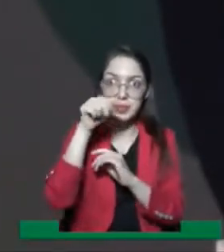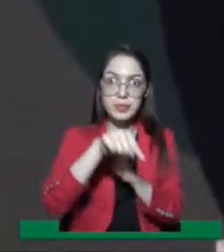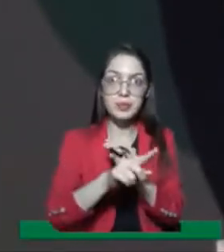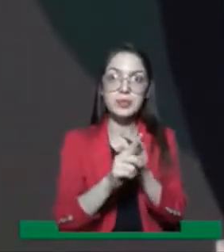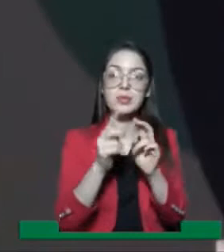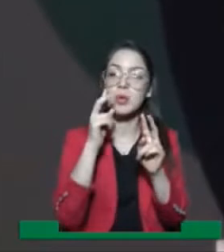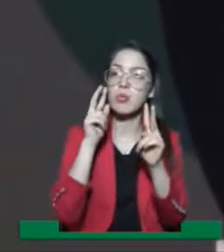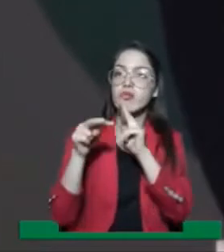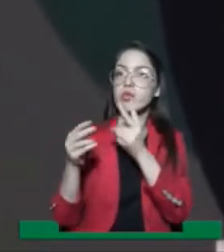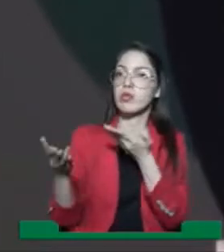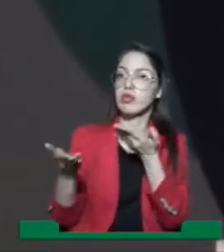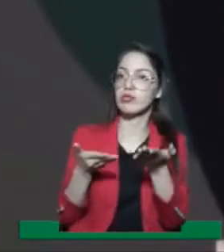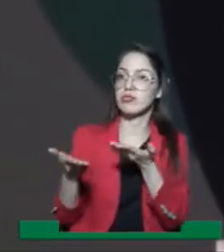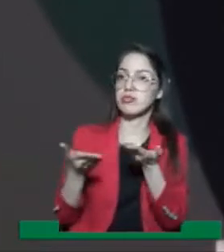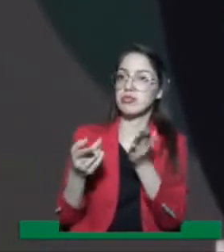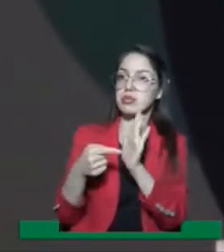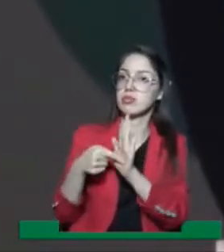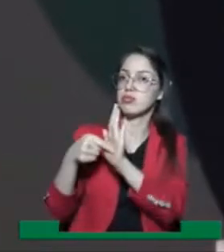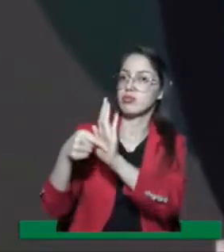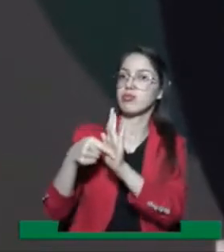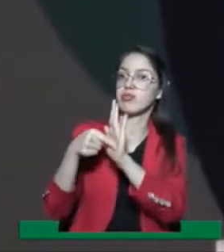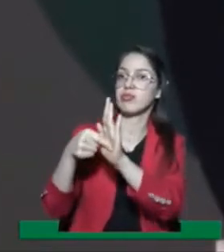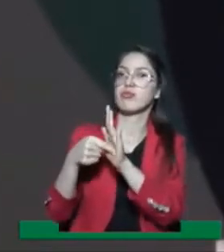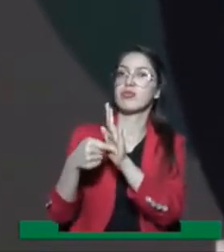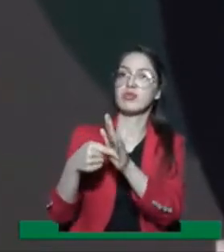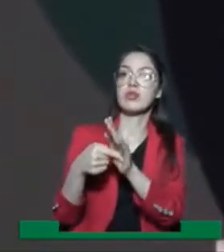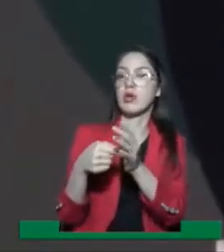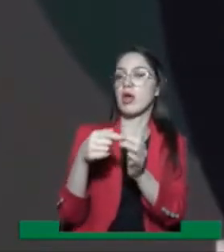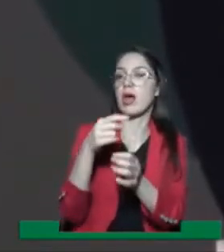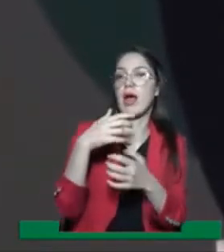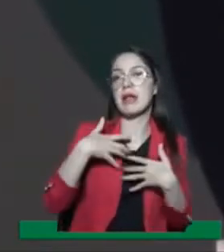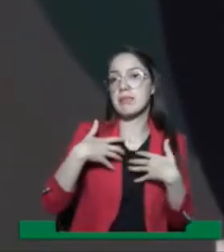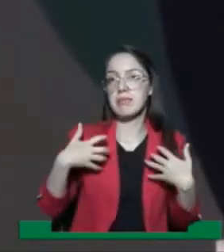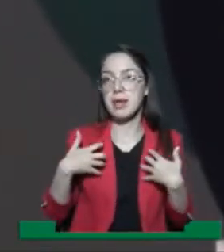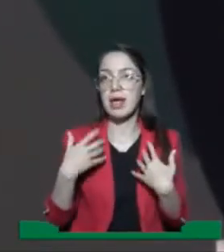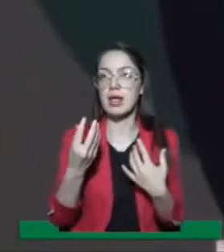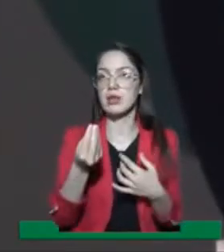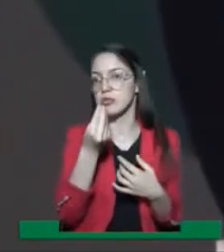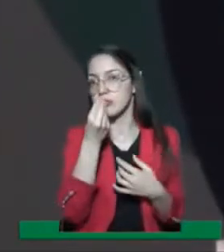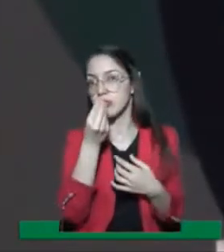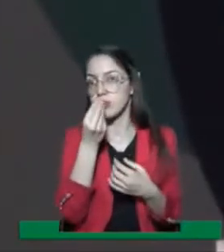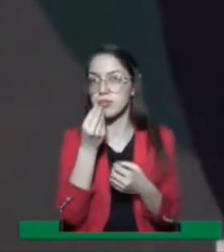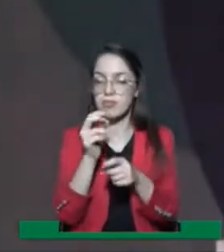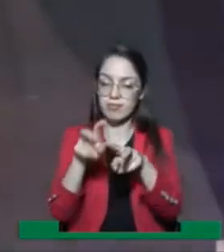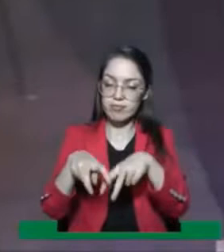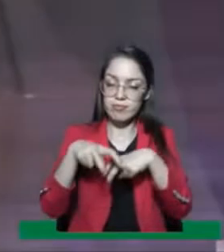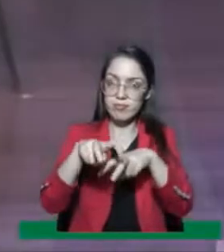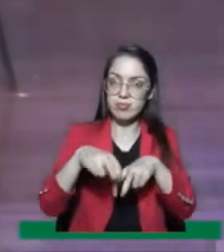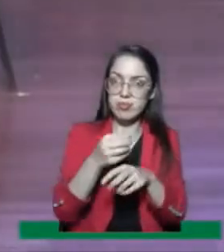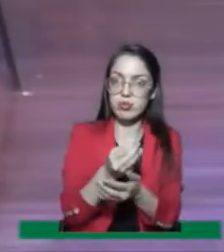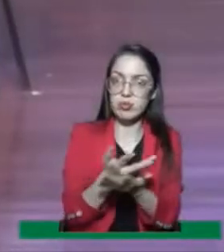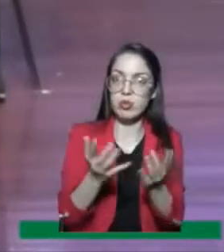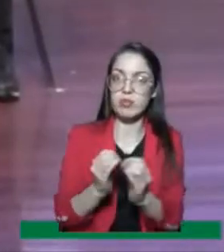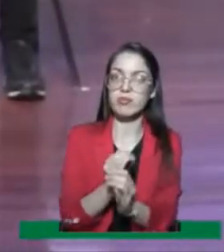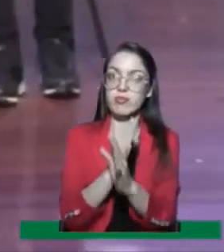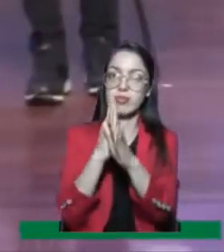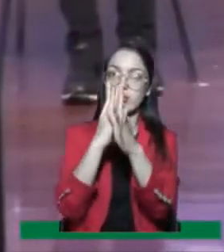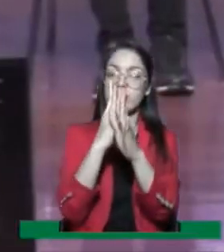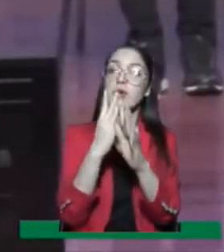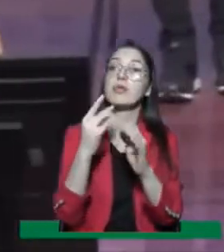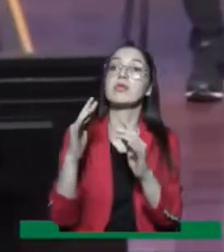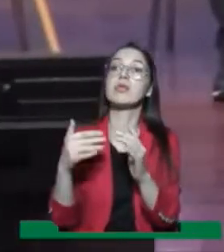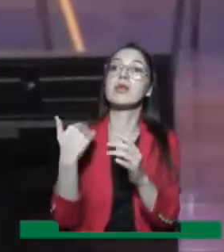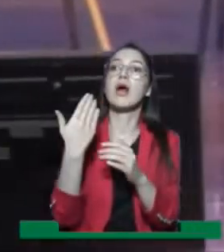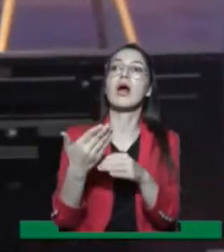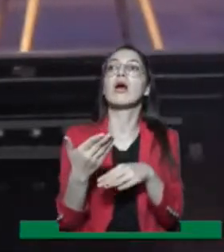también promocionarán sus productos a gross y pecuarios dentro del turismo social estos eventos se hacían a muy